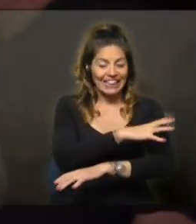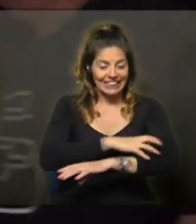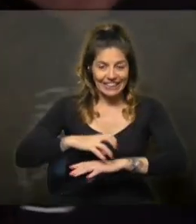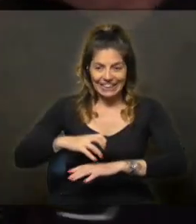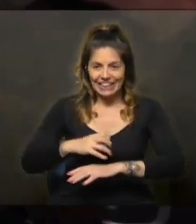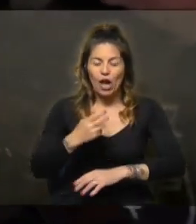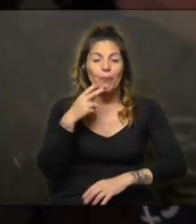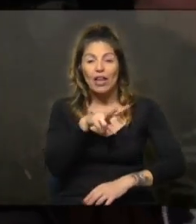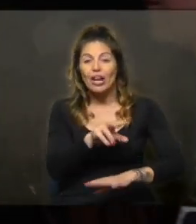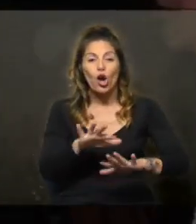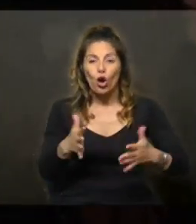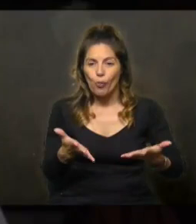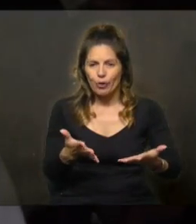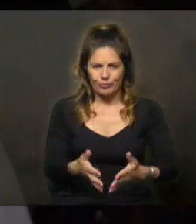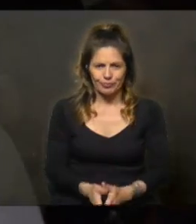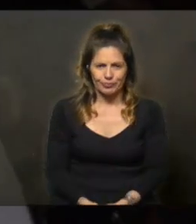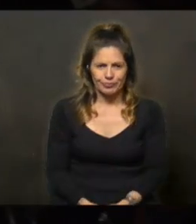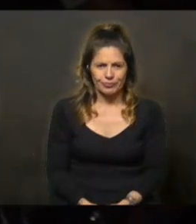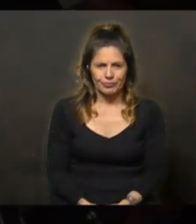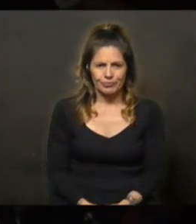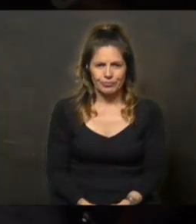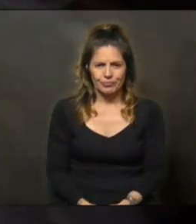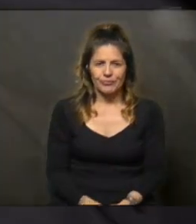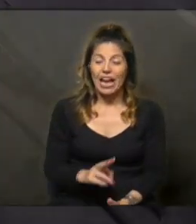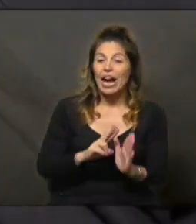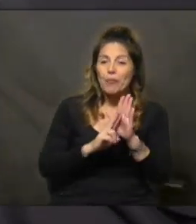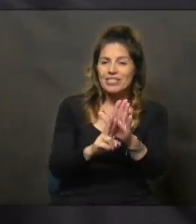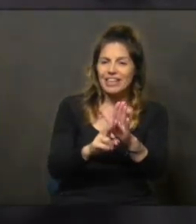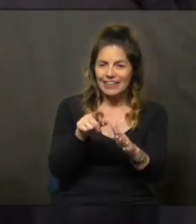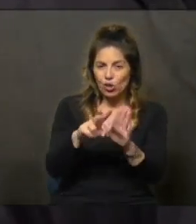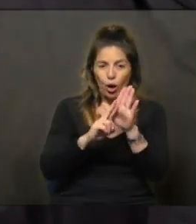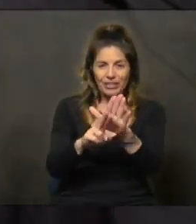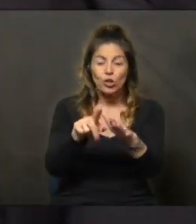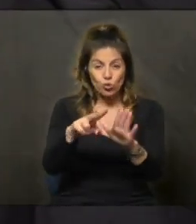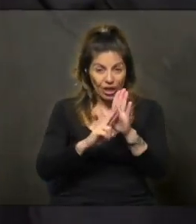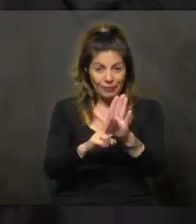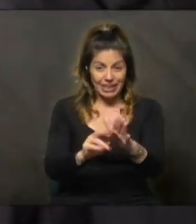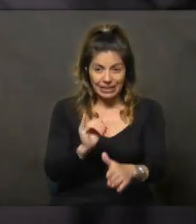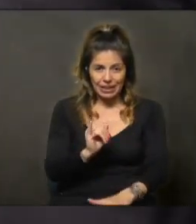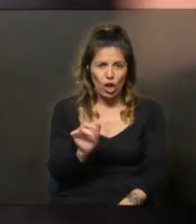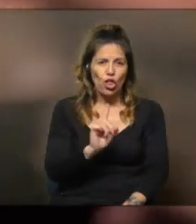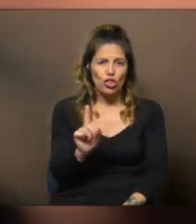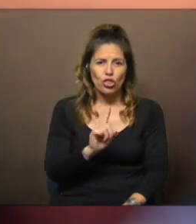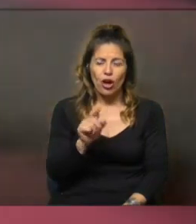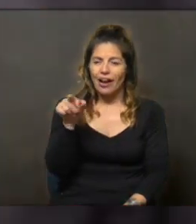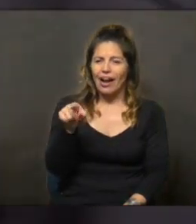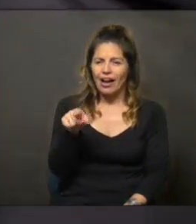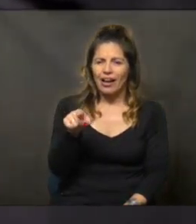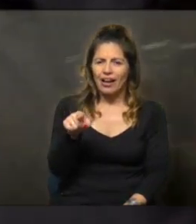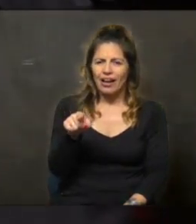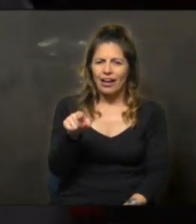ver cómo están tomando nosotros quién t el representante no No acá